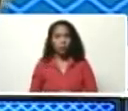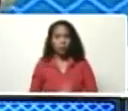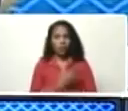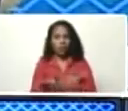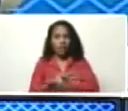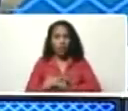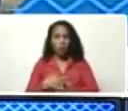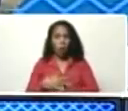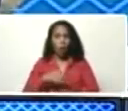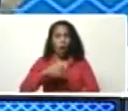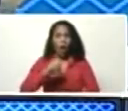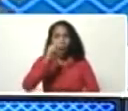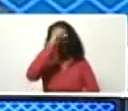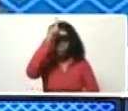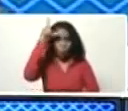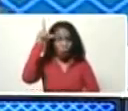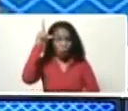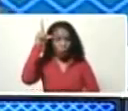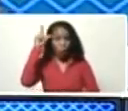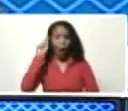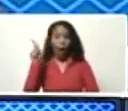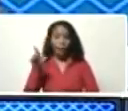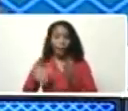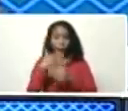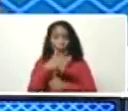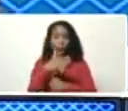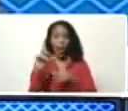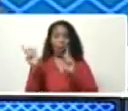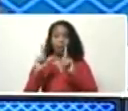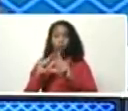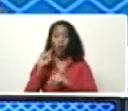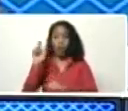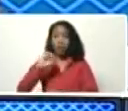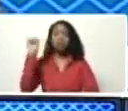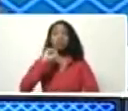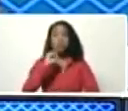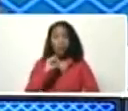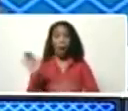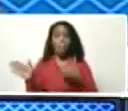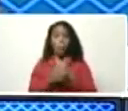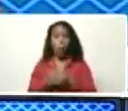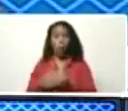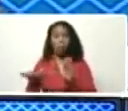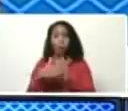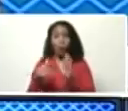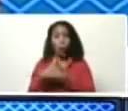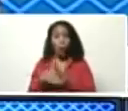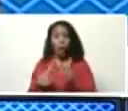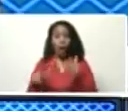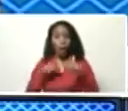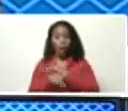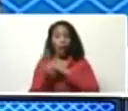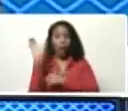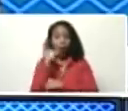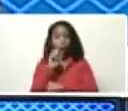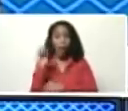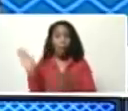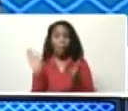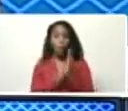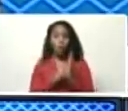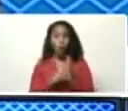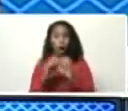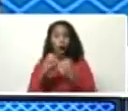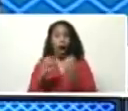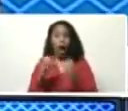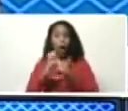sangriento, Leopoldo López. Después él salió por la televisión diciendo que sí, que le había trancado todas las entradas a Caracas y que le había colocado